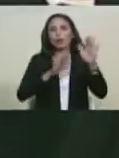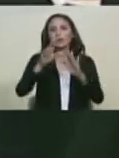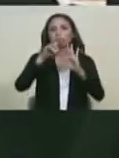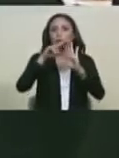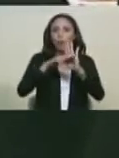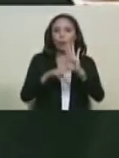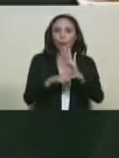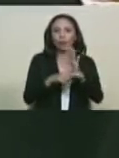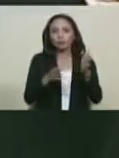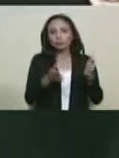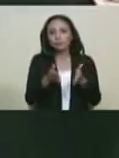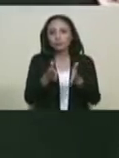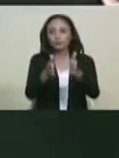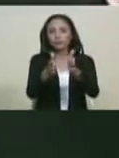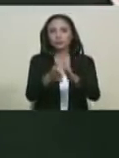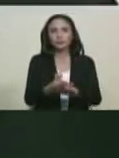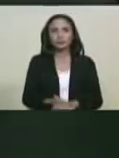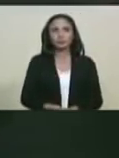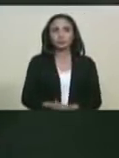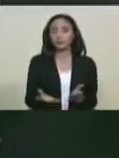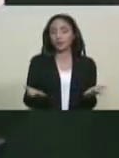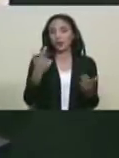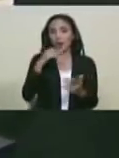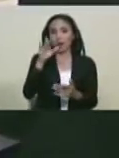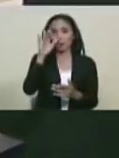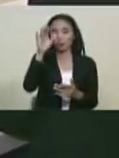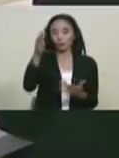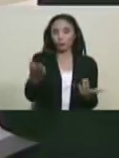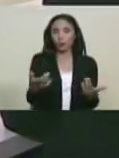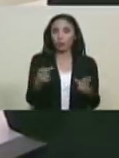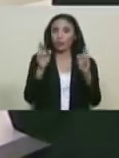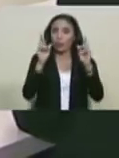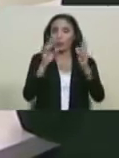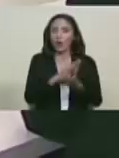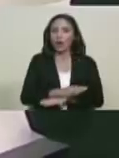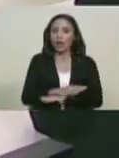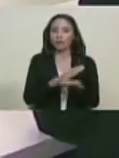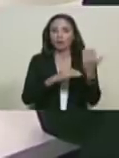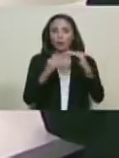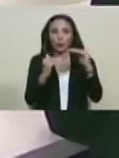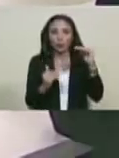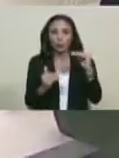rumbo a un estado de prosperidad creciente